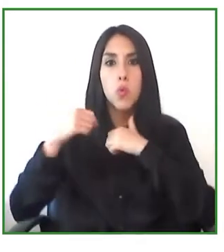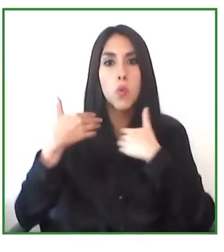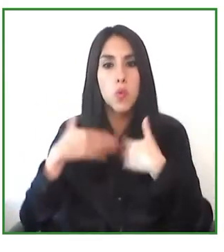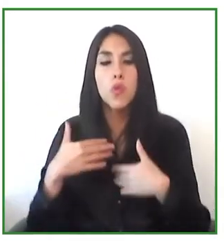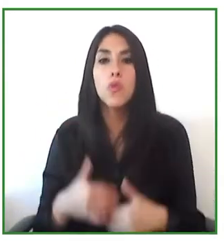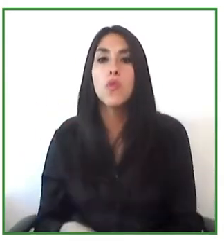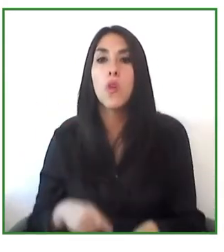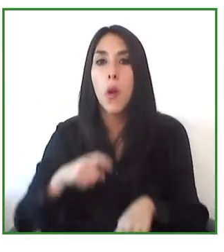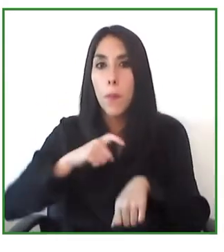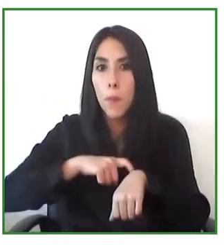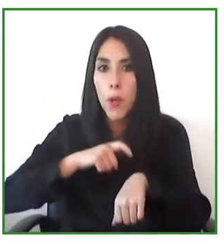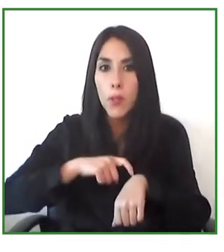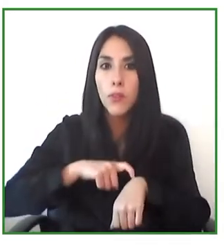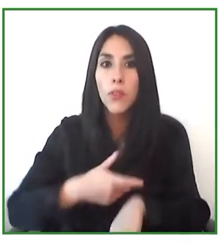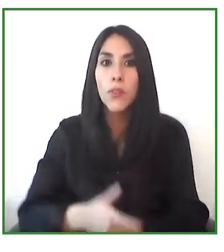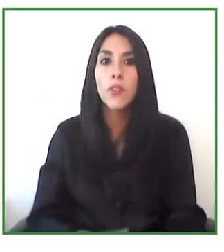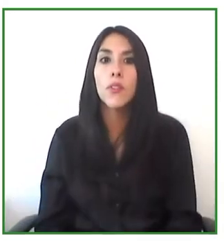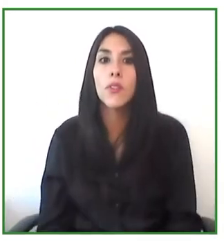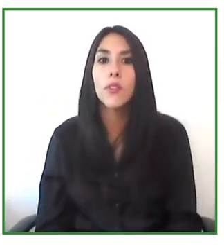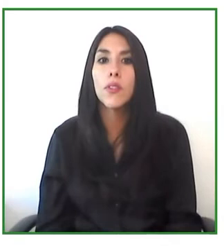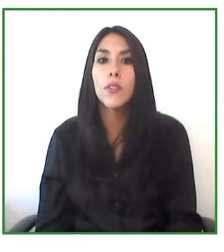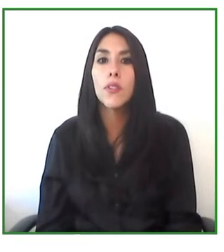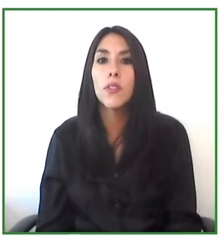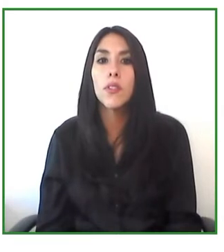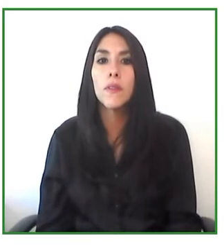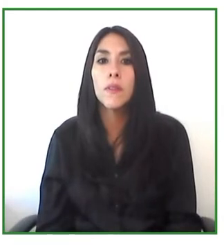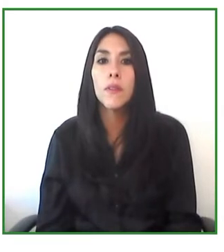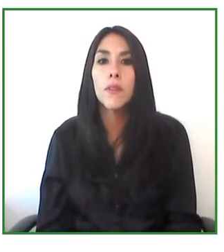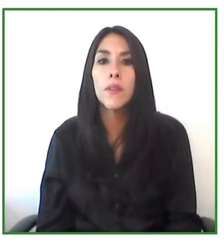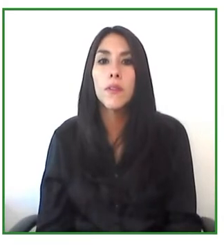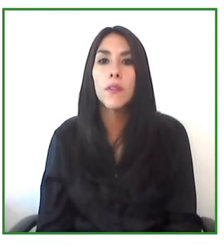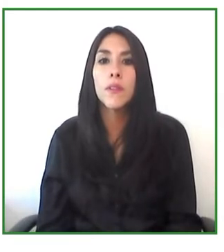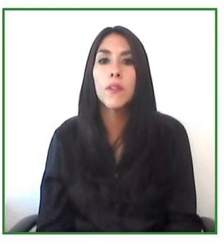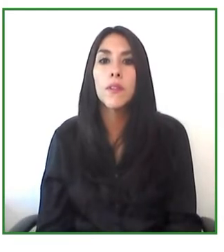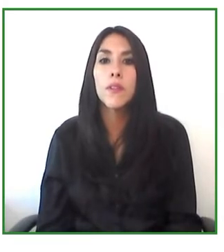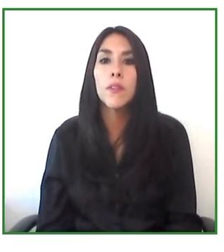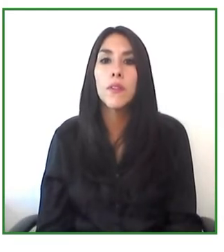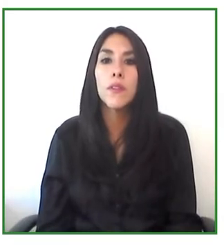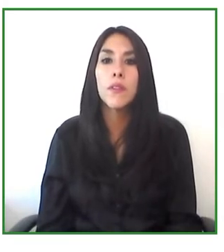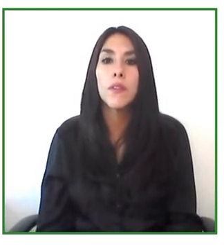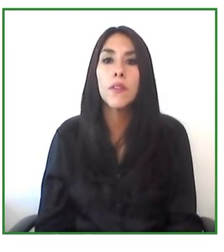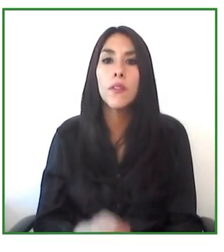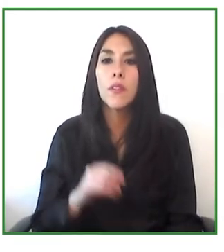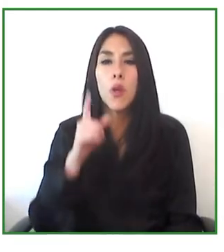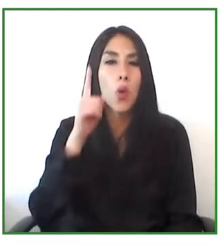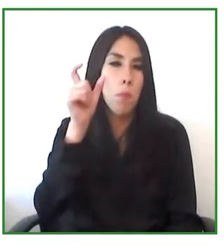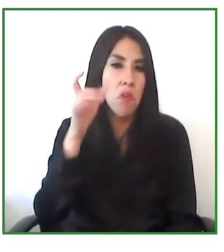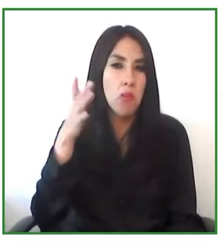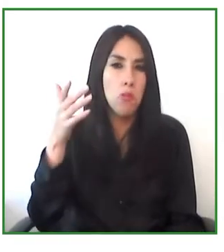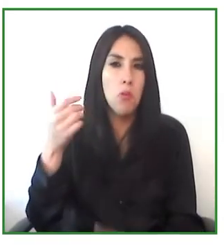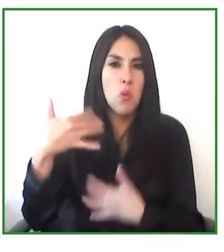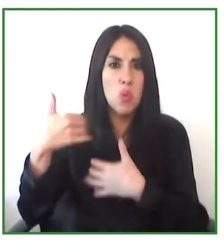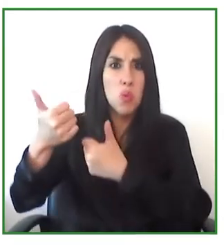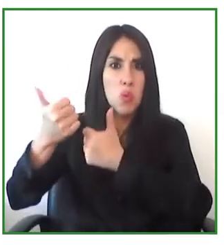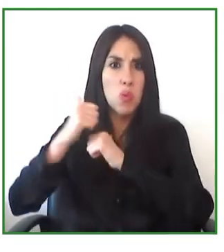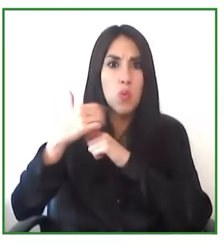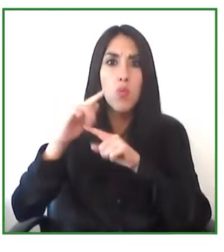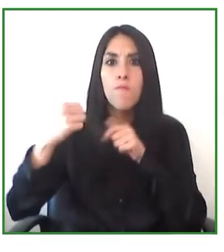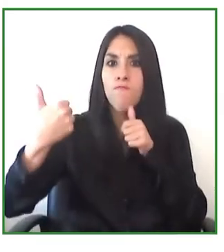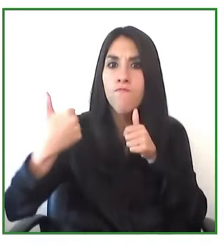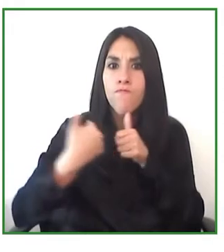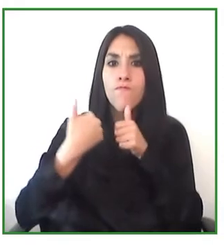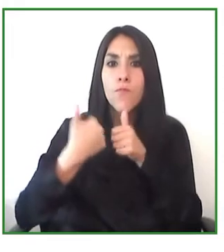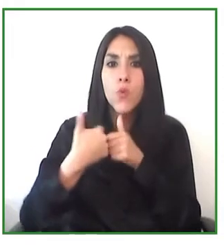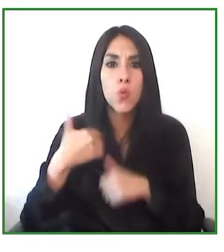tiempo es corto, porque pensamos que cuando estamos hablando de impacto, no podemos